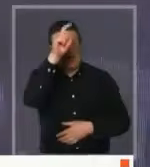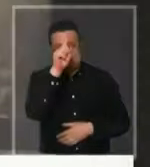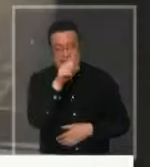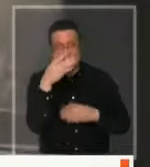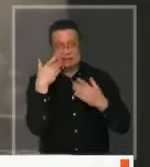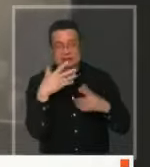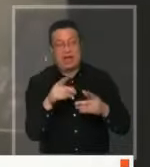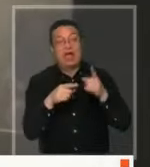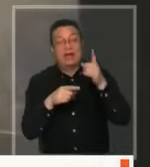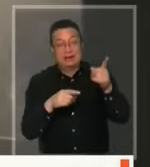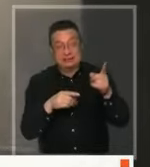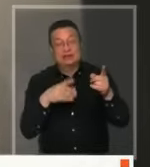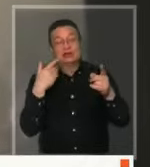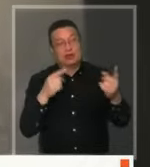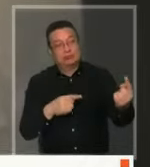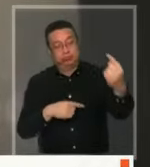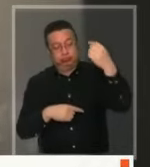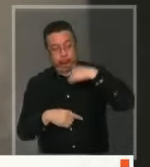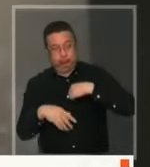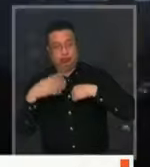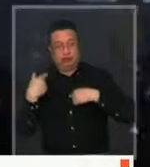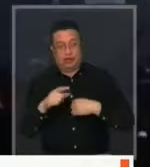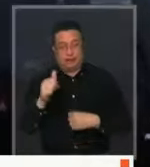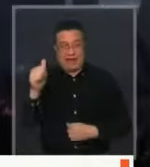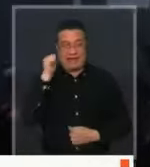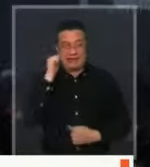donde Paul McCartney llegó hace 24 horas.